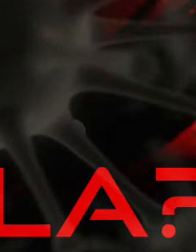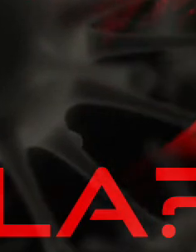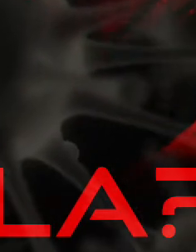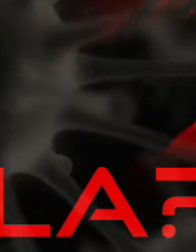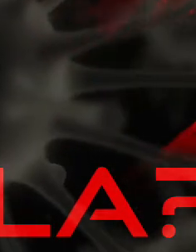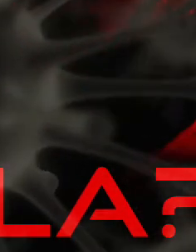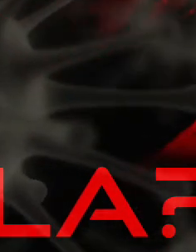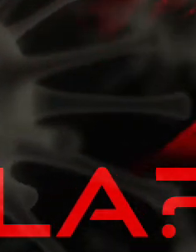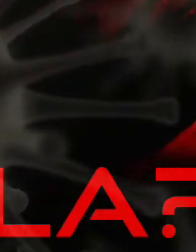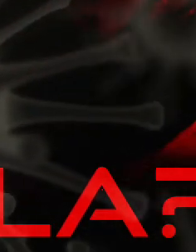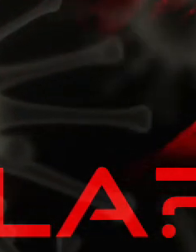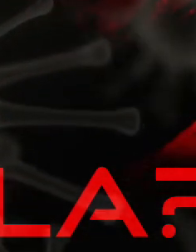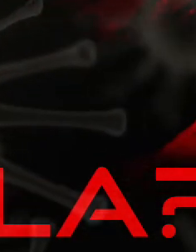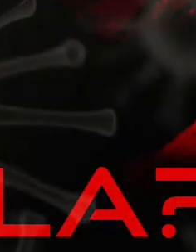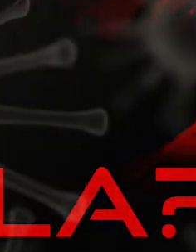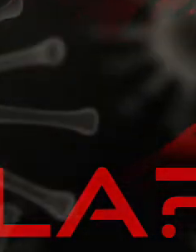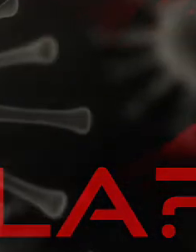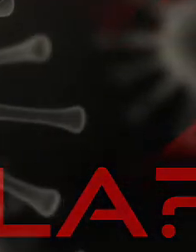nuestro canal